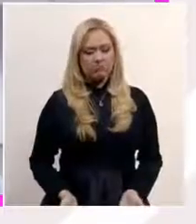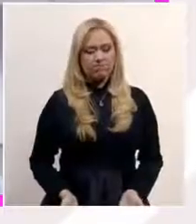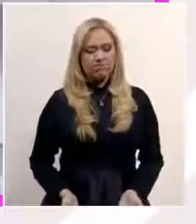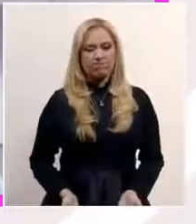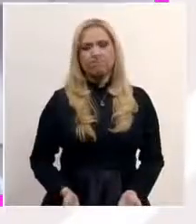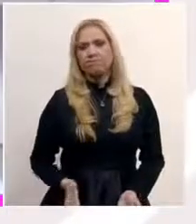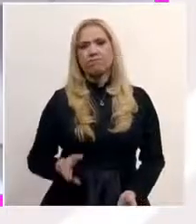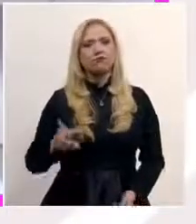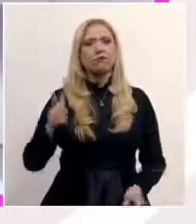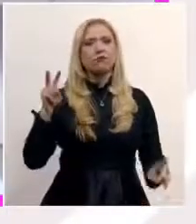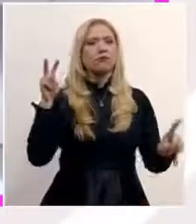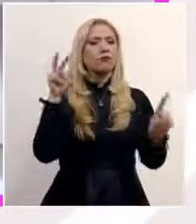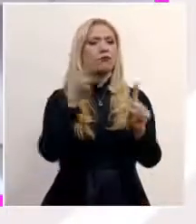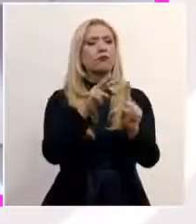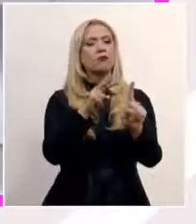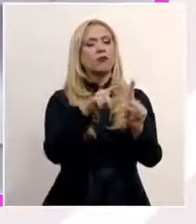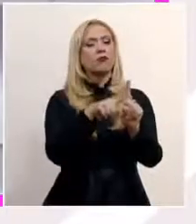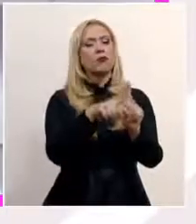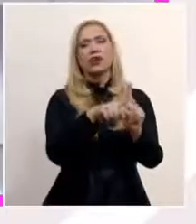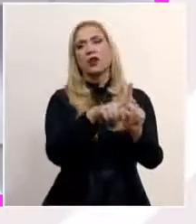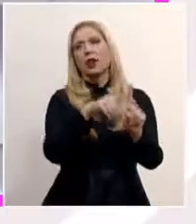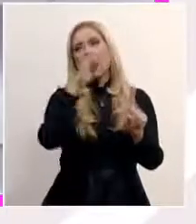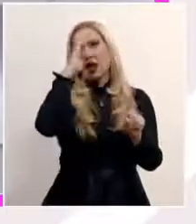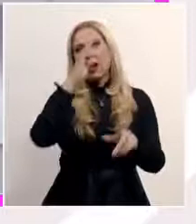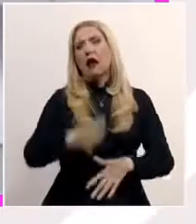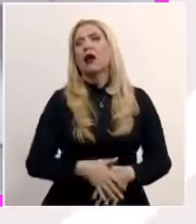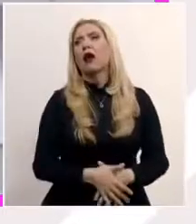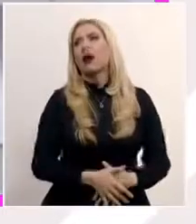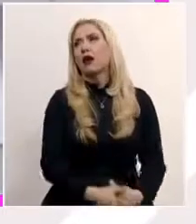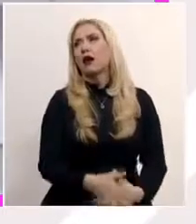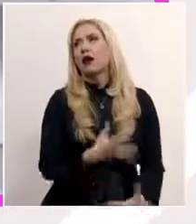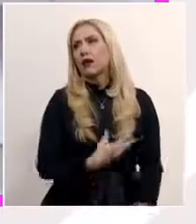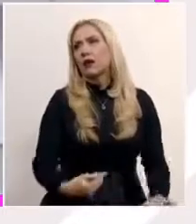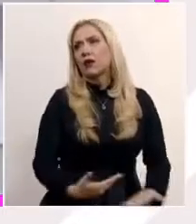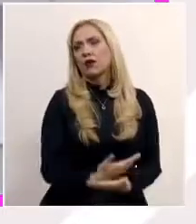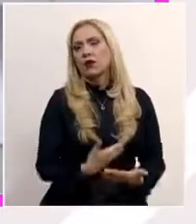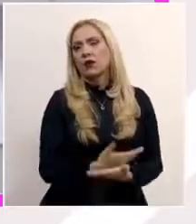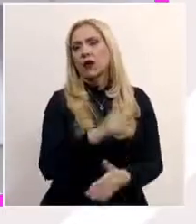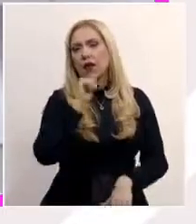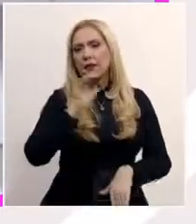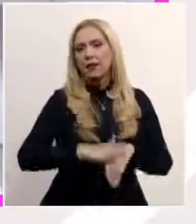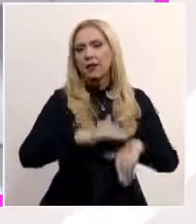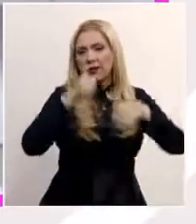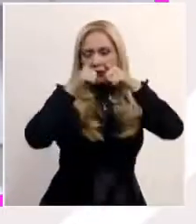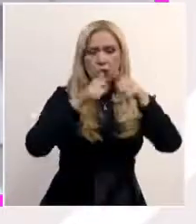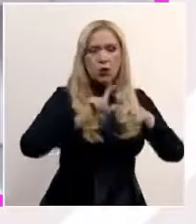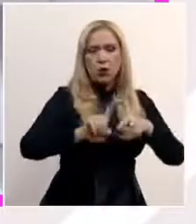no enfocando desde un punto de vista reproductivista o algo así, pero sí, o sea,